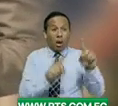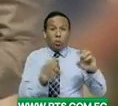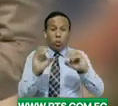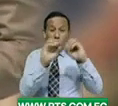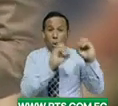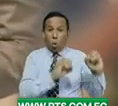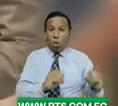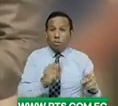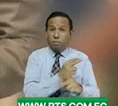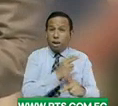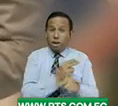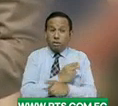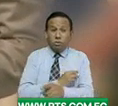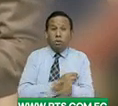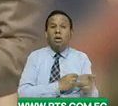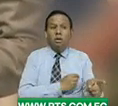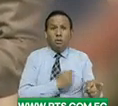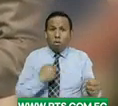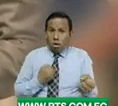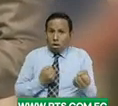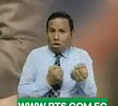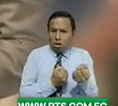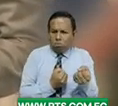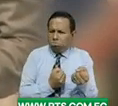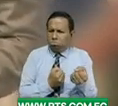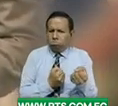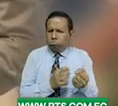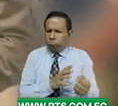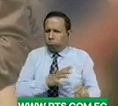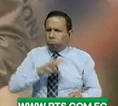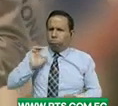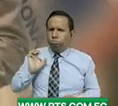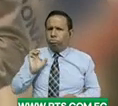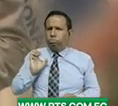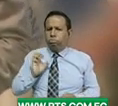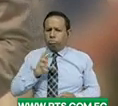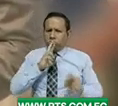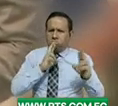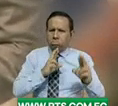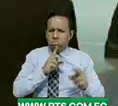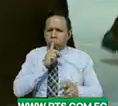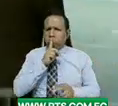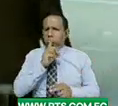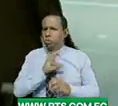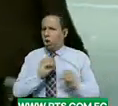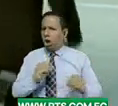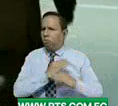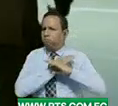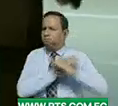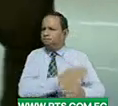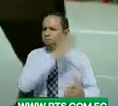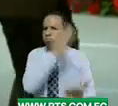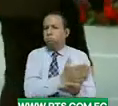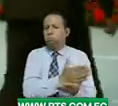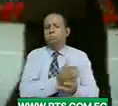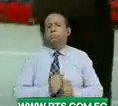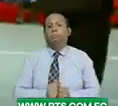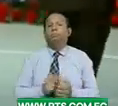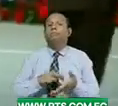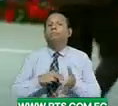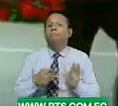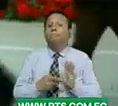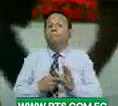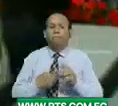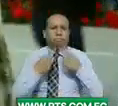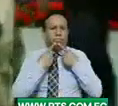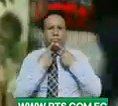a apoyar ni vamos a tener tolerancia en su accionar. Literalmente declarándole la guerra a la corrupción. Tiene que haber